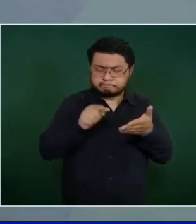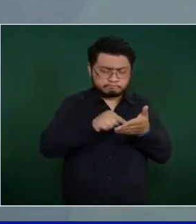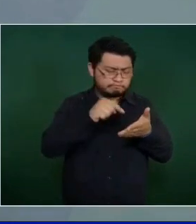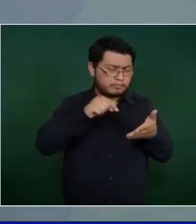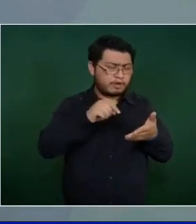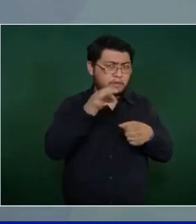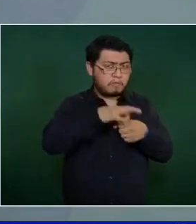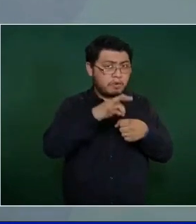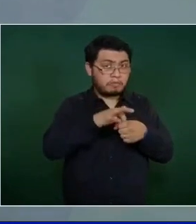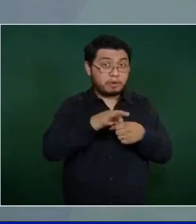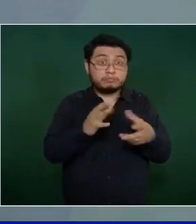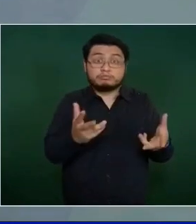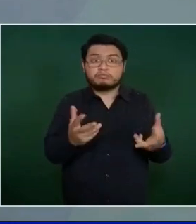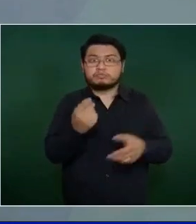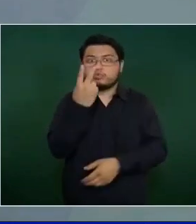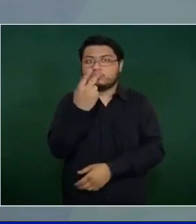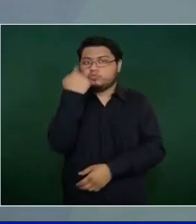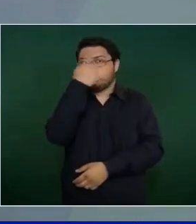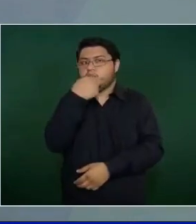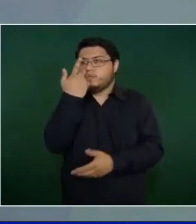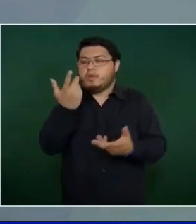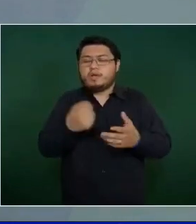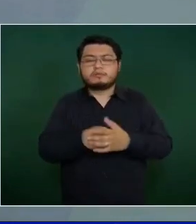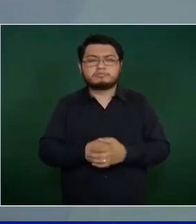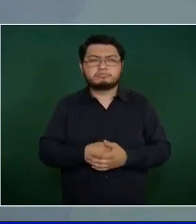ya la votación completa en 2 horas